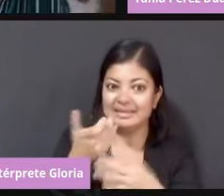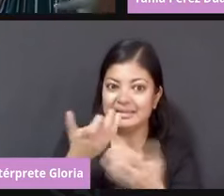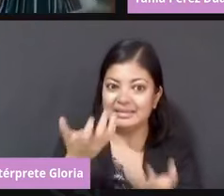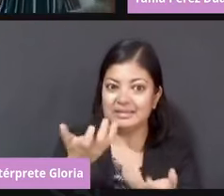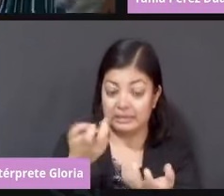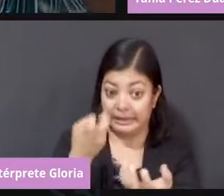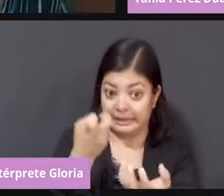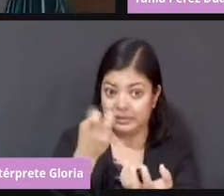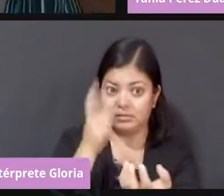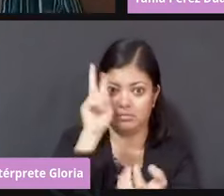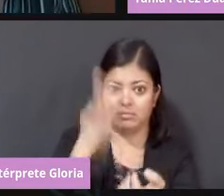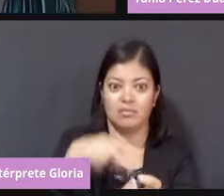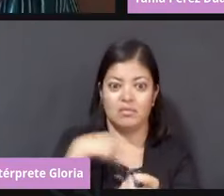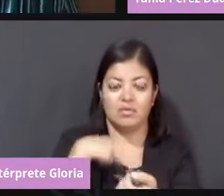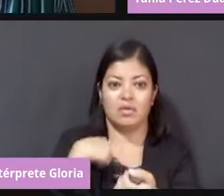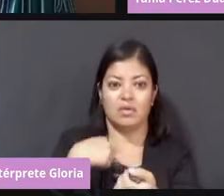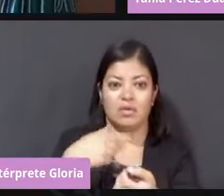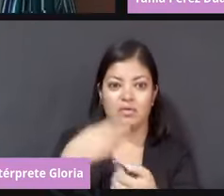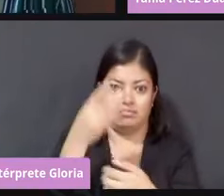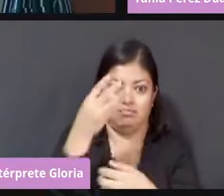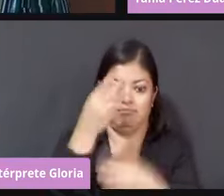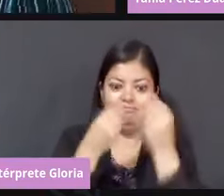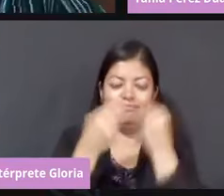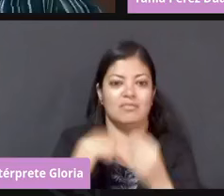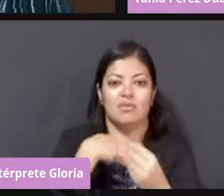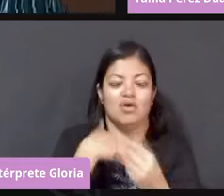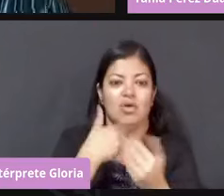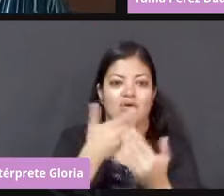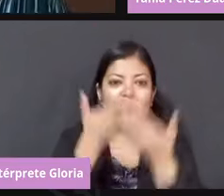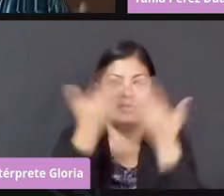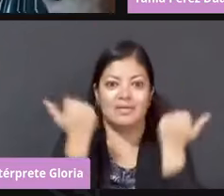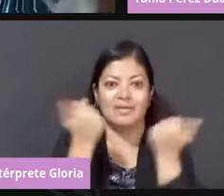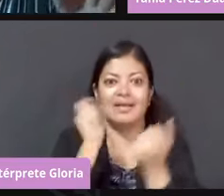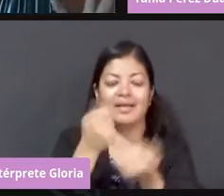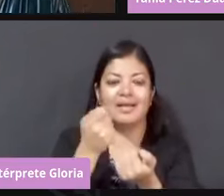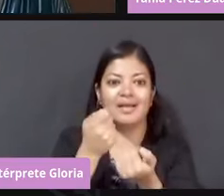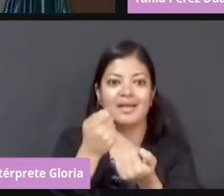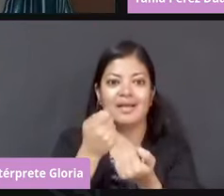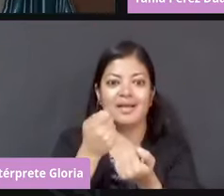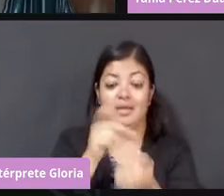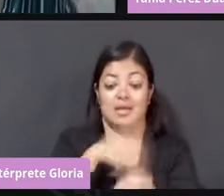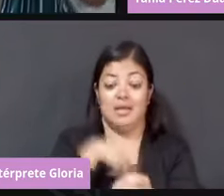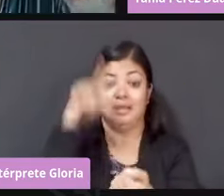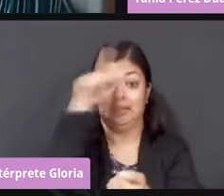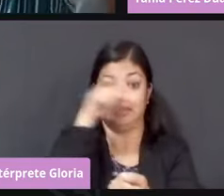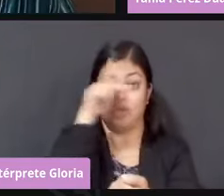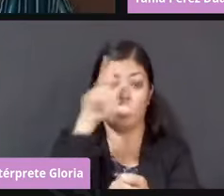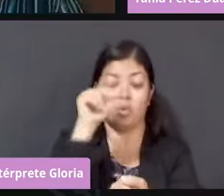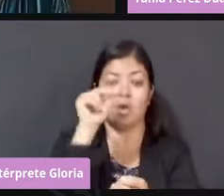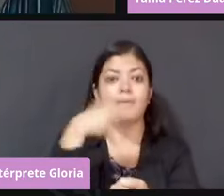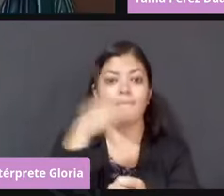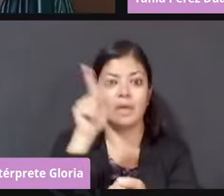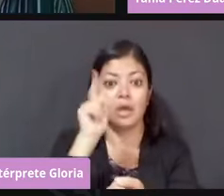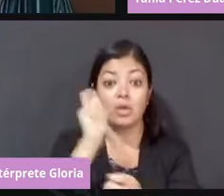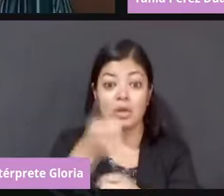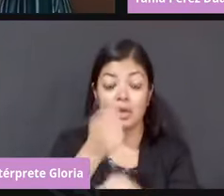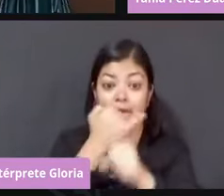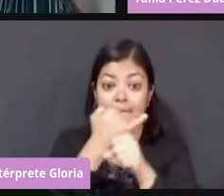lo digo con todo conocimiento de causa y no porque yo no tengo conocimientos terapéuticos, ni mucho menos, no es mi formación, pero sí la